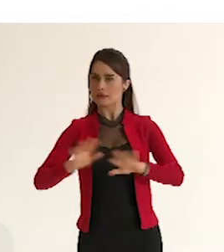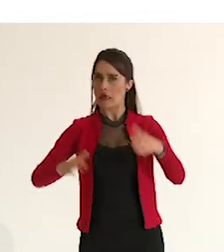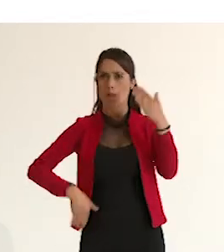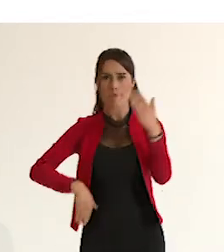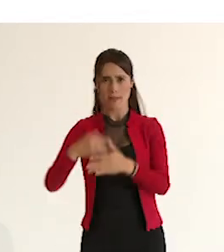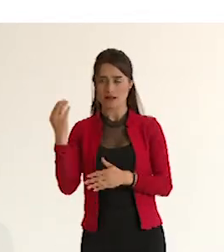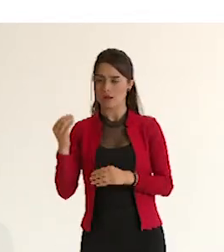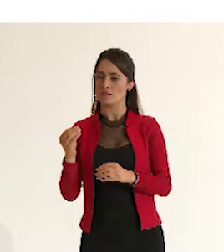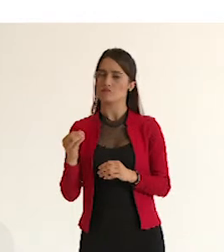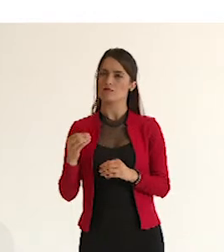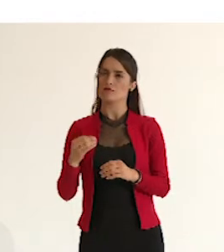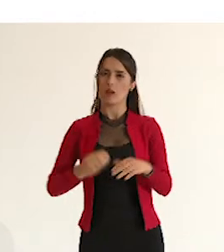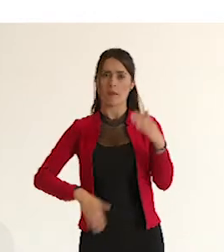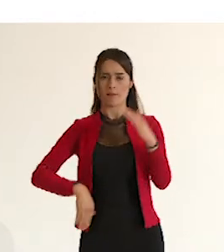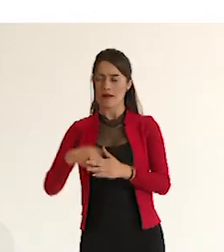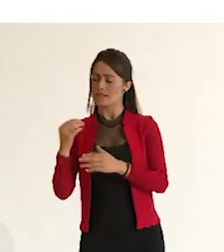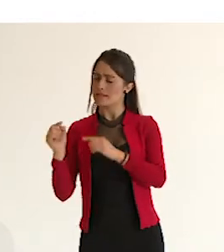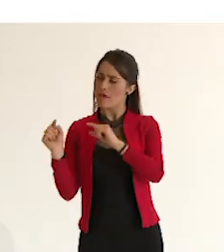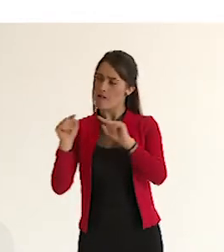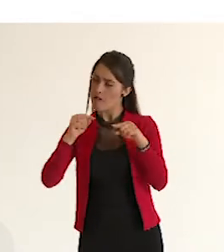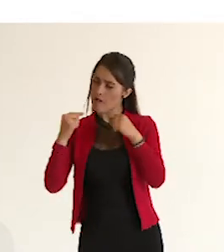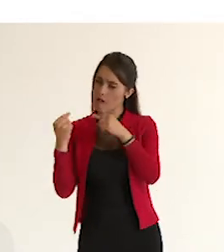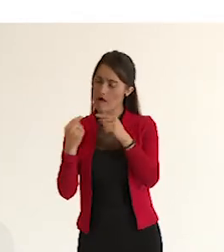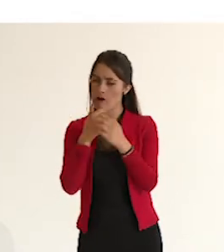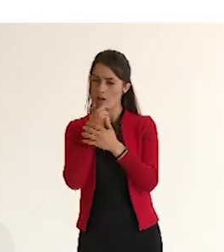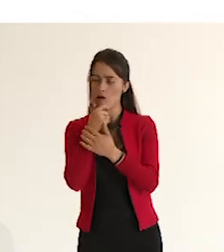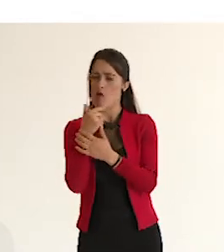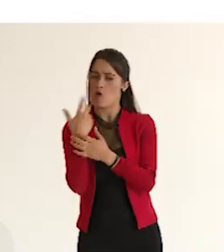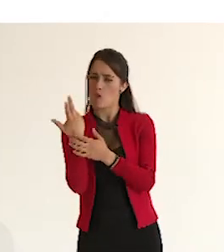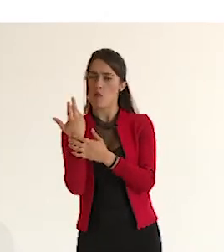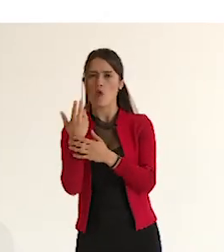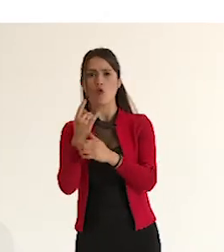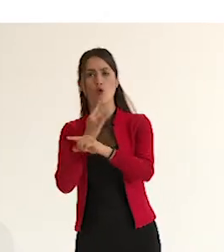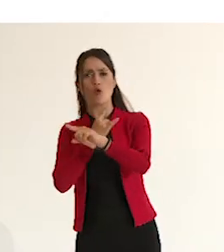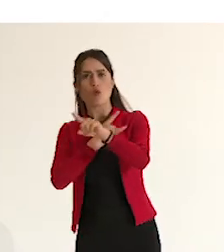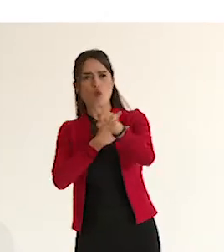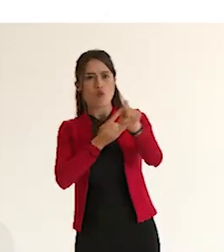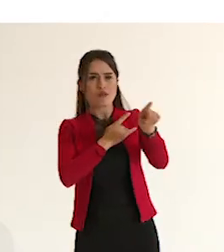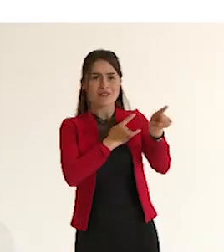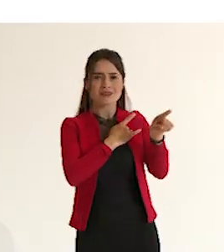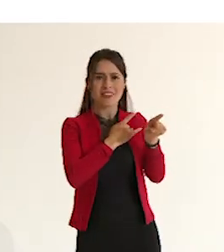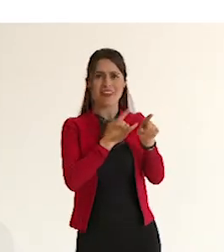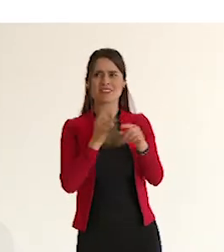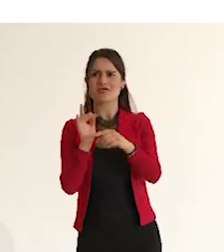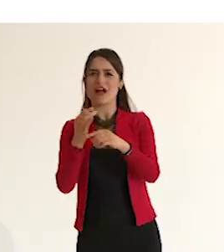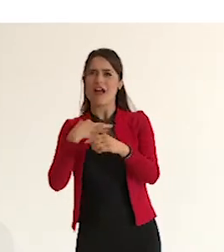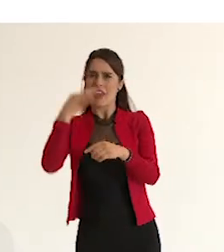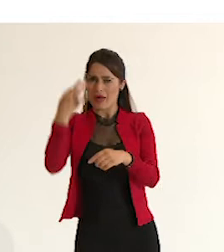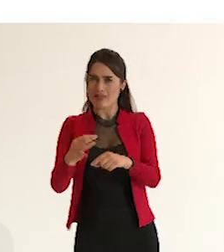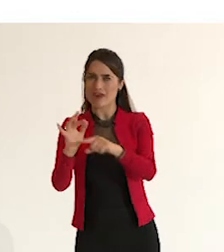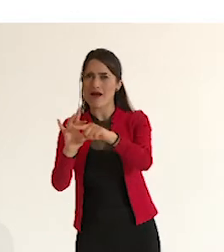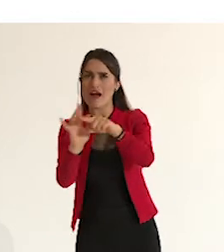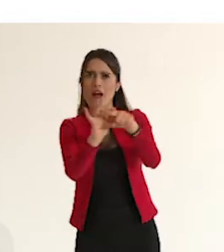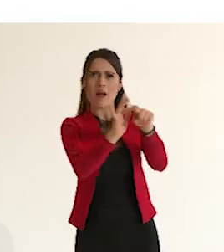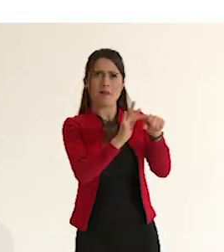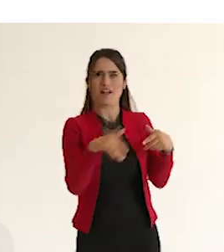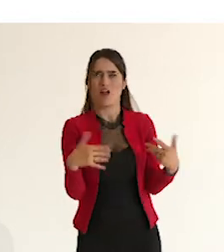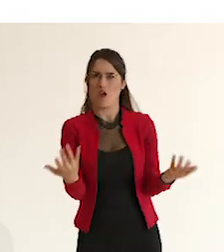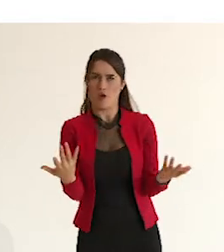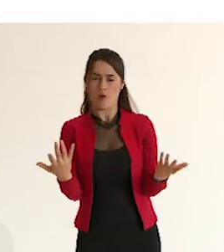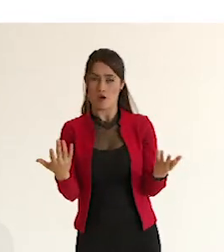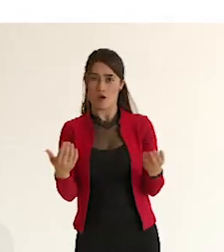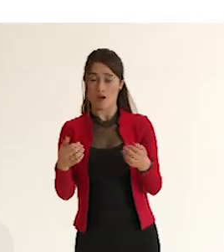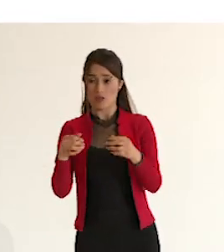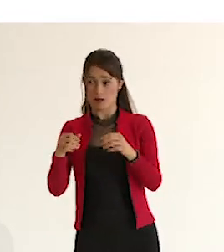preguntarnos cómo podemos evaluar lo que hacen las universidades en relación con la ética que pues no es una pregunta fácil de resolver